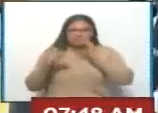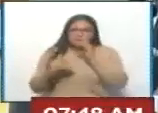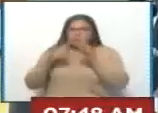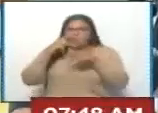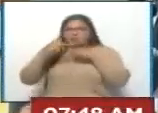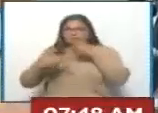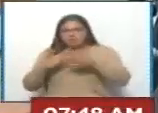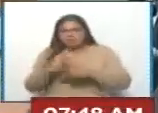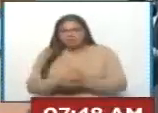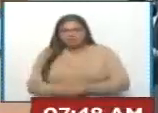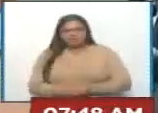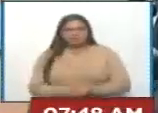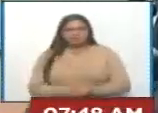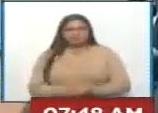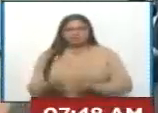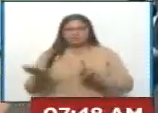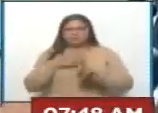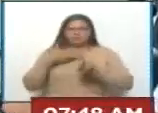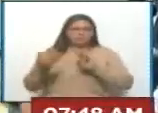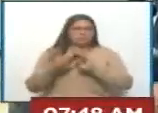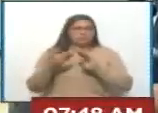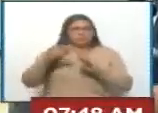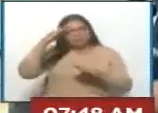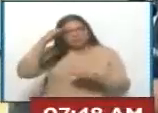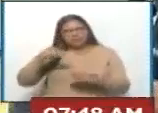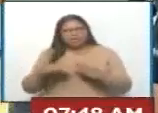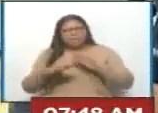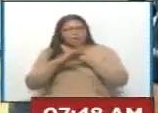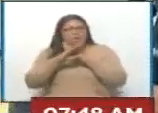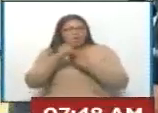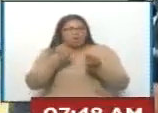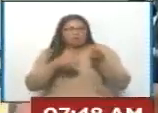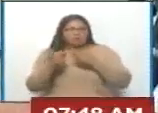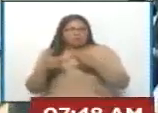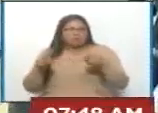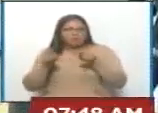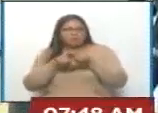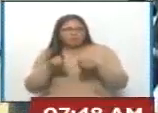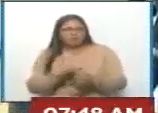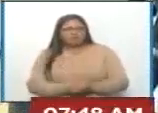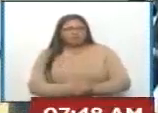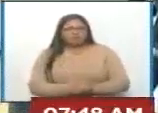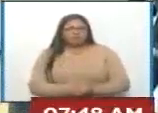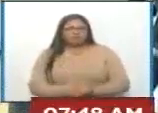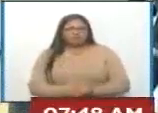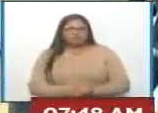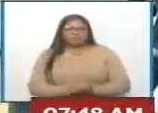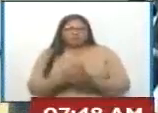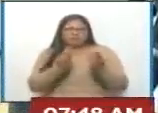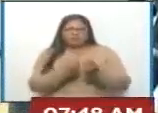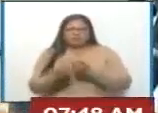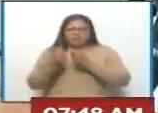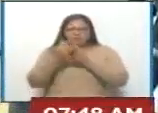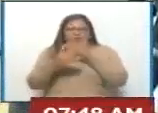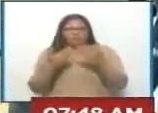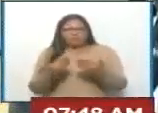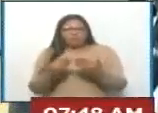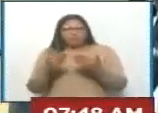política, agresión militar, bloqueo comercial, además del bloqueo económico, bloqueo